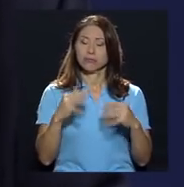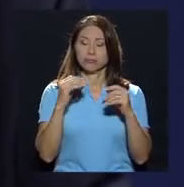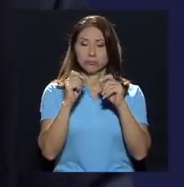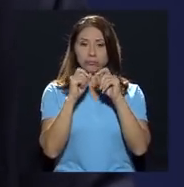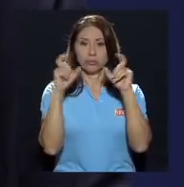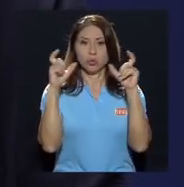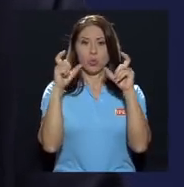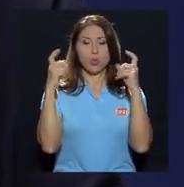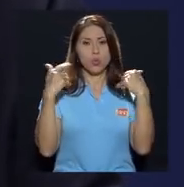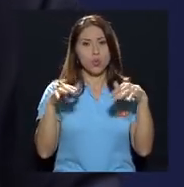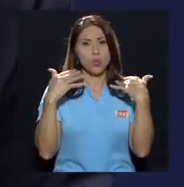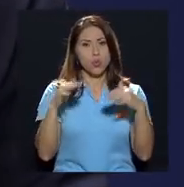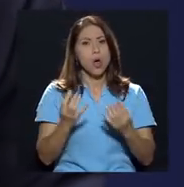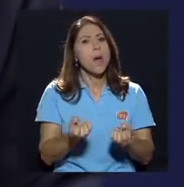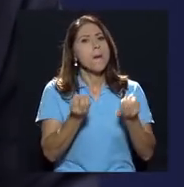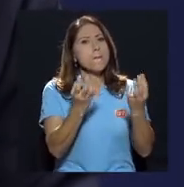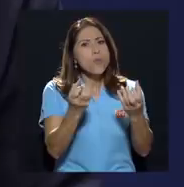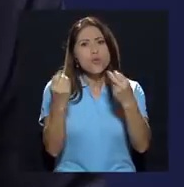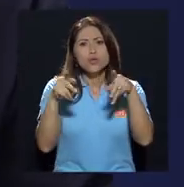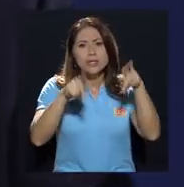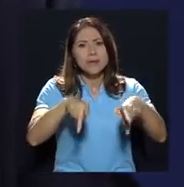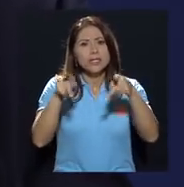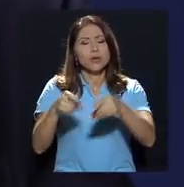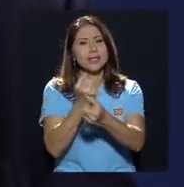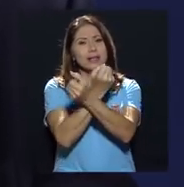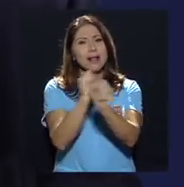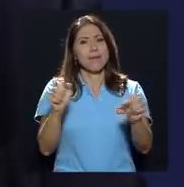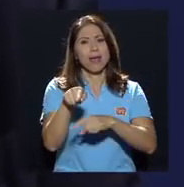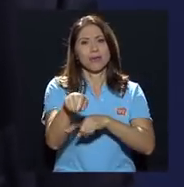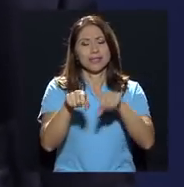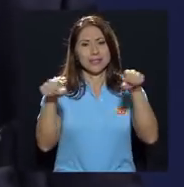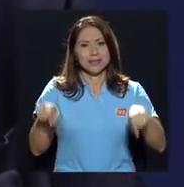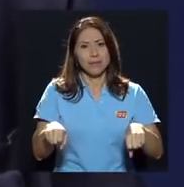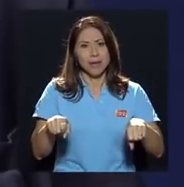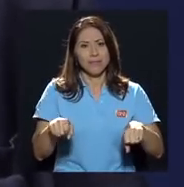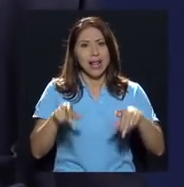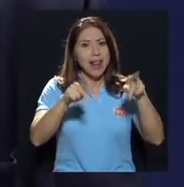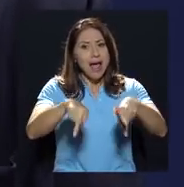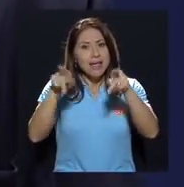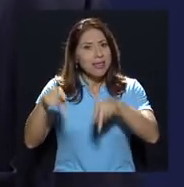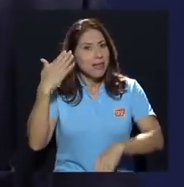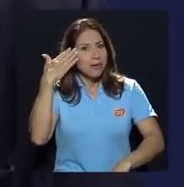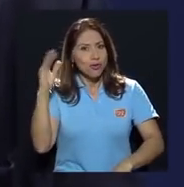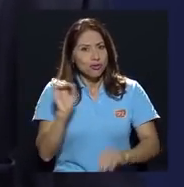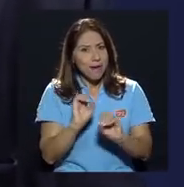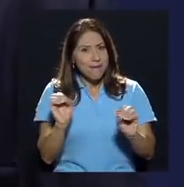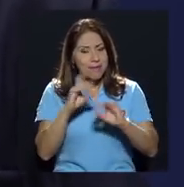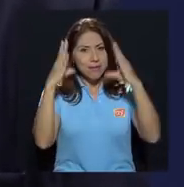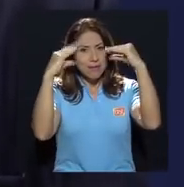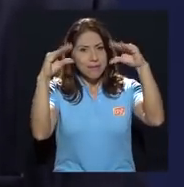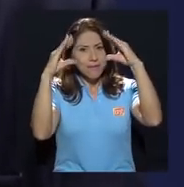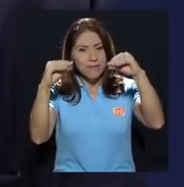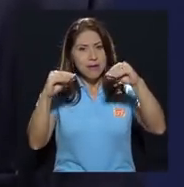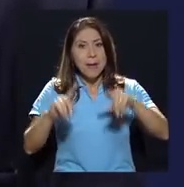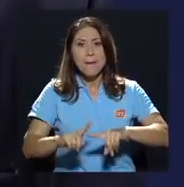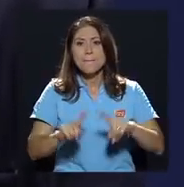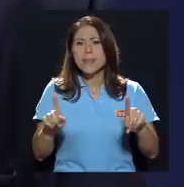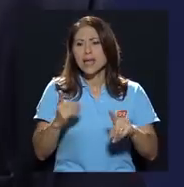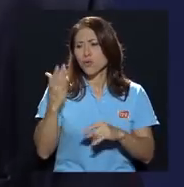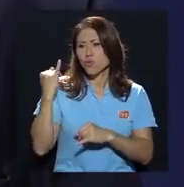es impresionante la cantidad de vidas que hace a todo el sistema la gente no tiene conocimiento de eso pero bueno